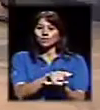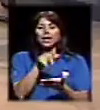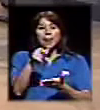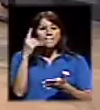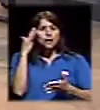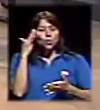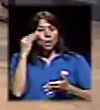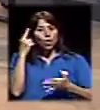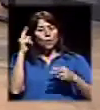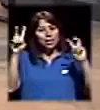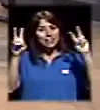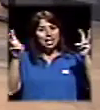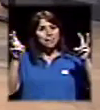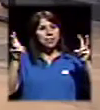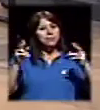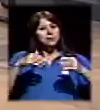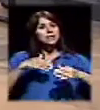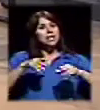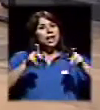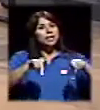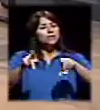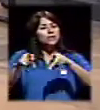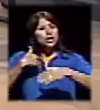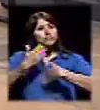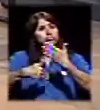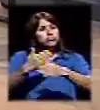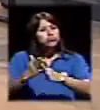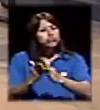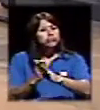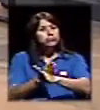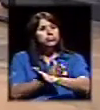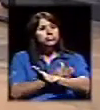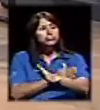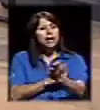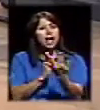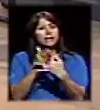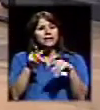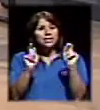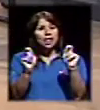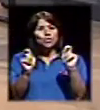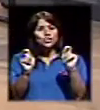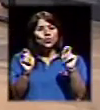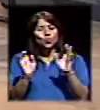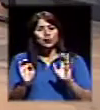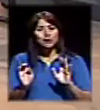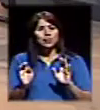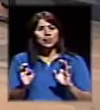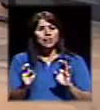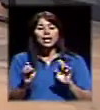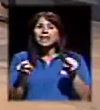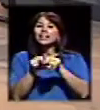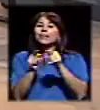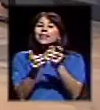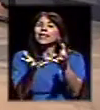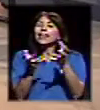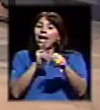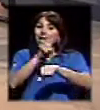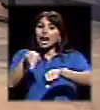social a través de la educación, y muy preocupado por hacer de la república una